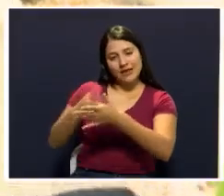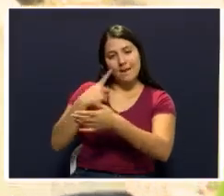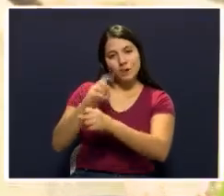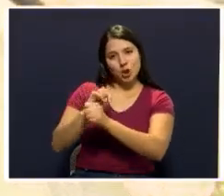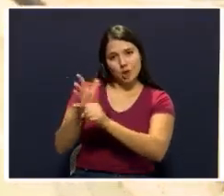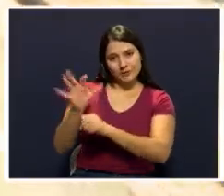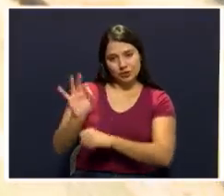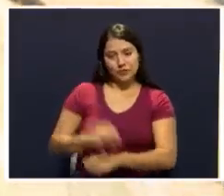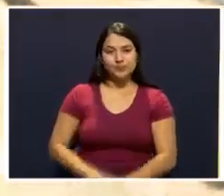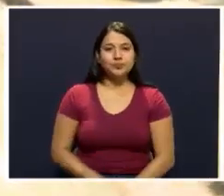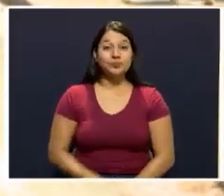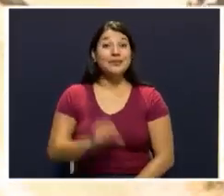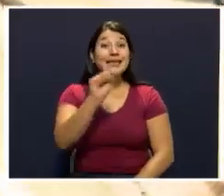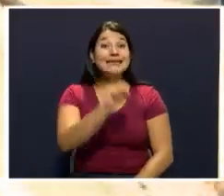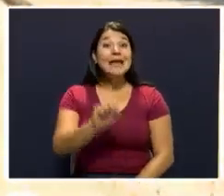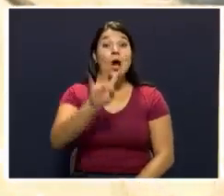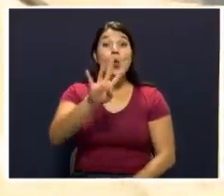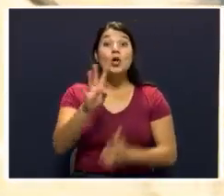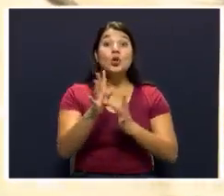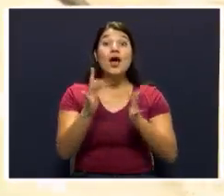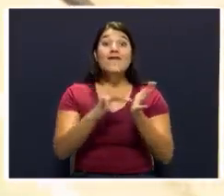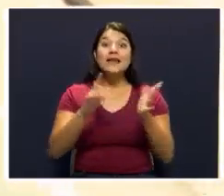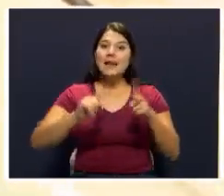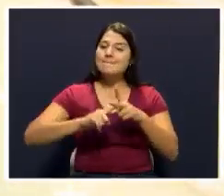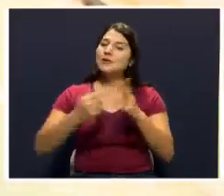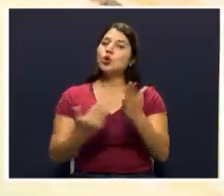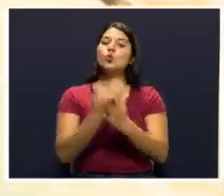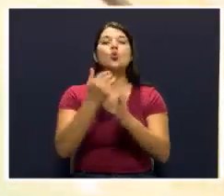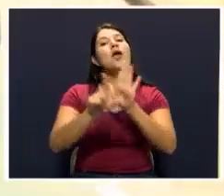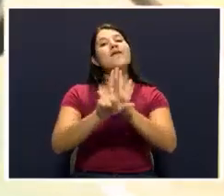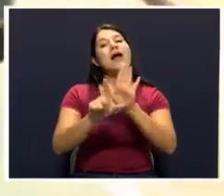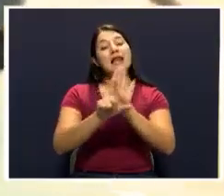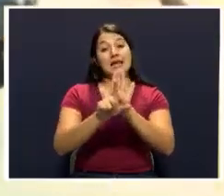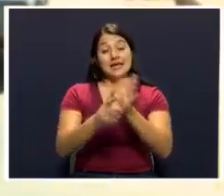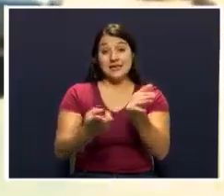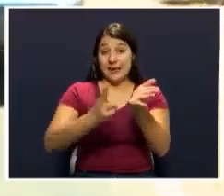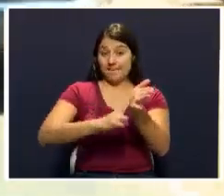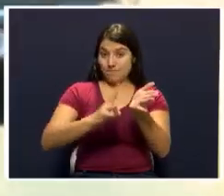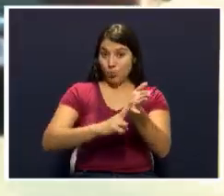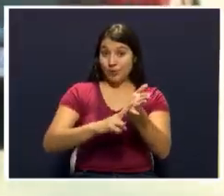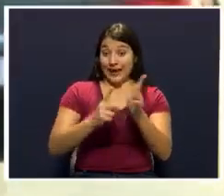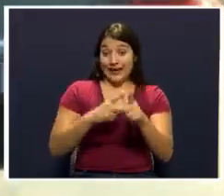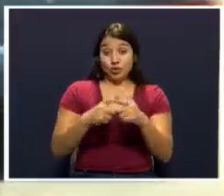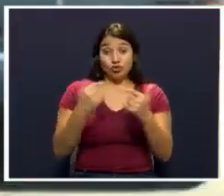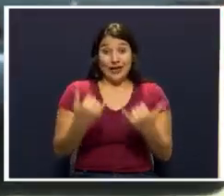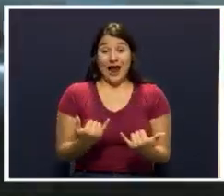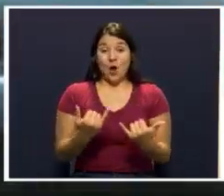de abril empezó a regir la reforma a la Ley de Tránsito y con esto la multa por incumplir la restricción vehicular